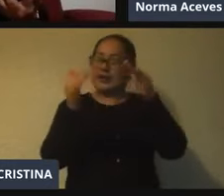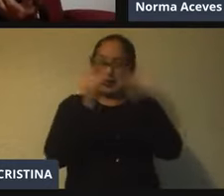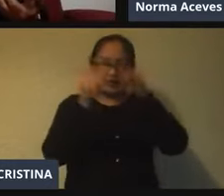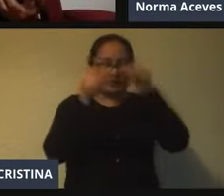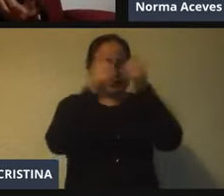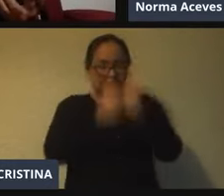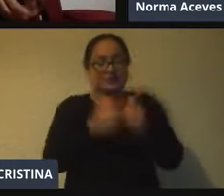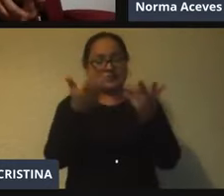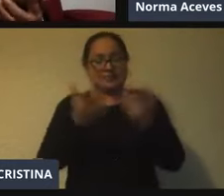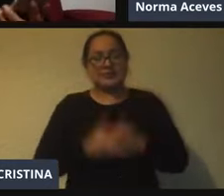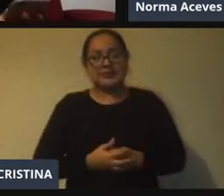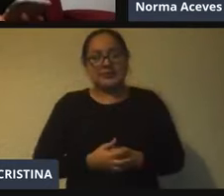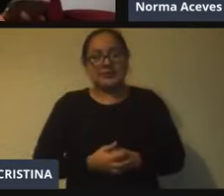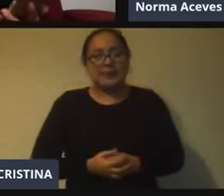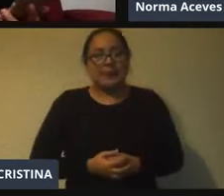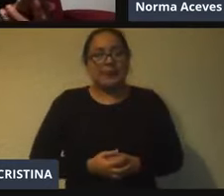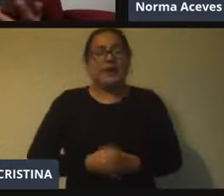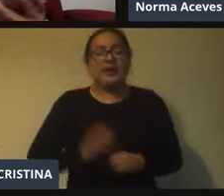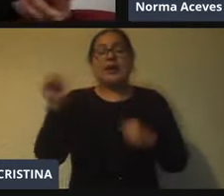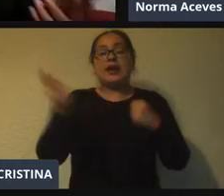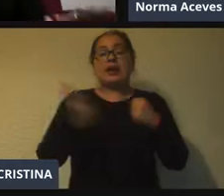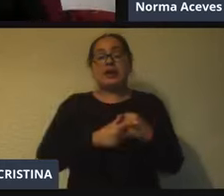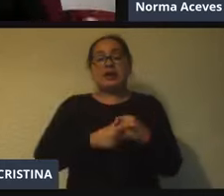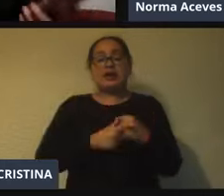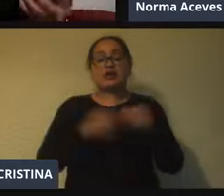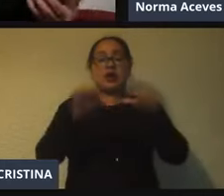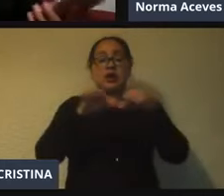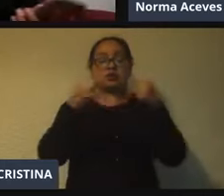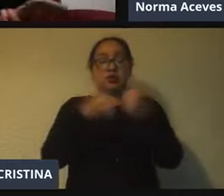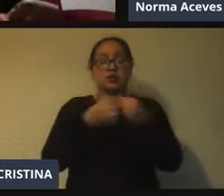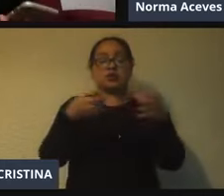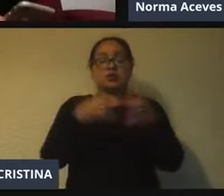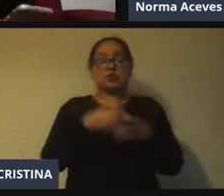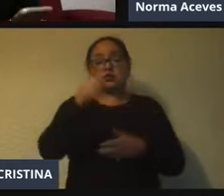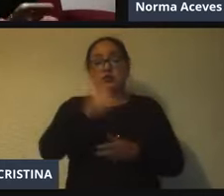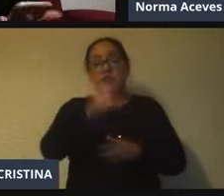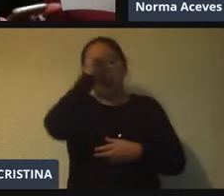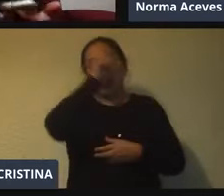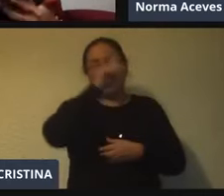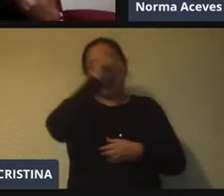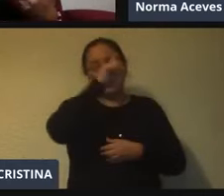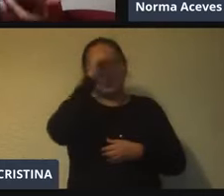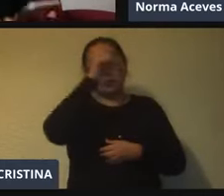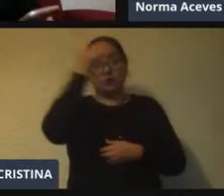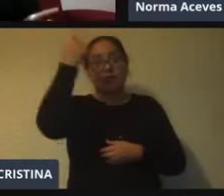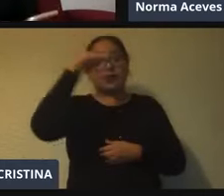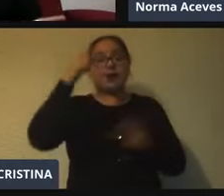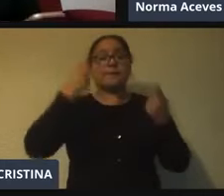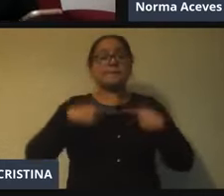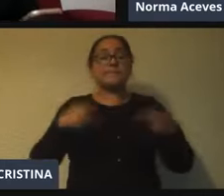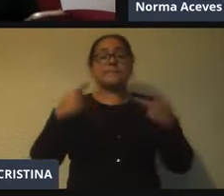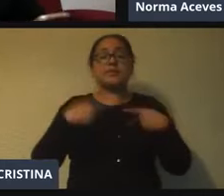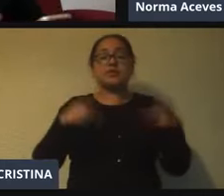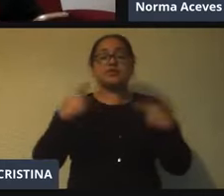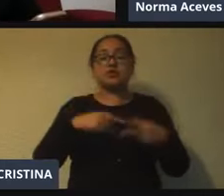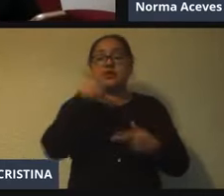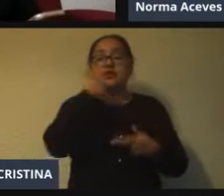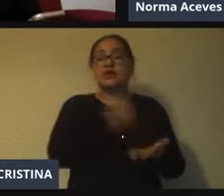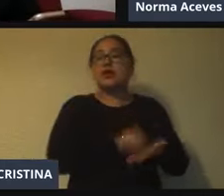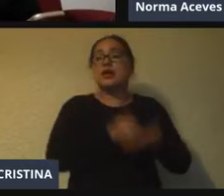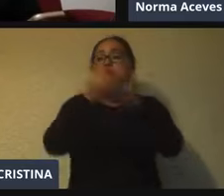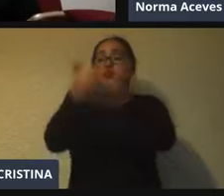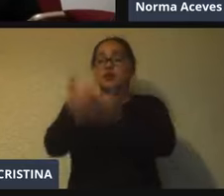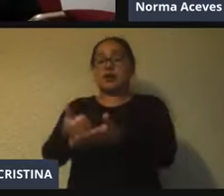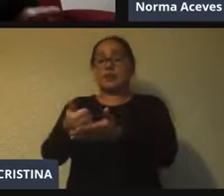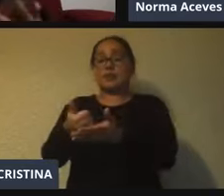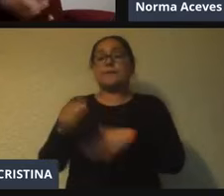o alguna asociación que nos pueda usted recomendar para las personas que quieren ayudar? Porque